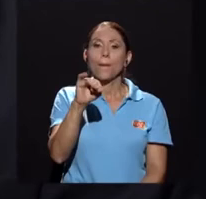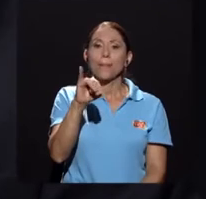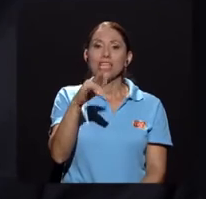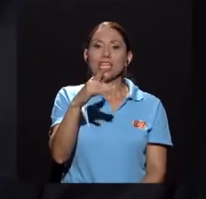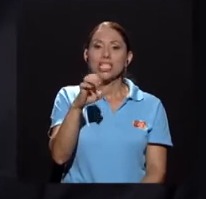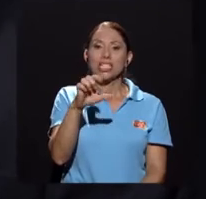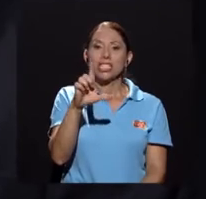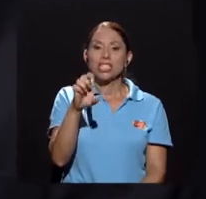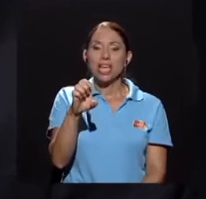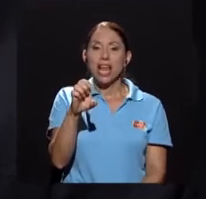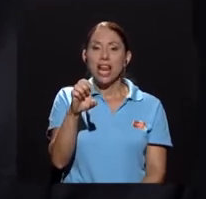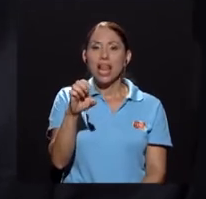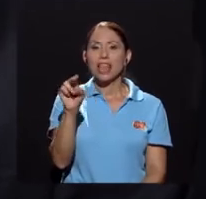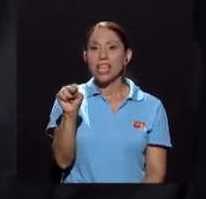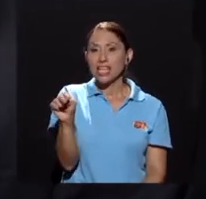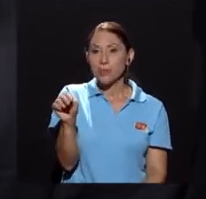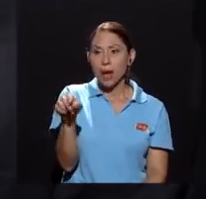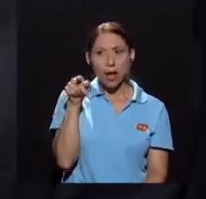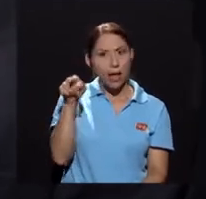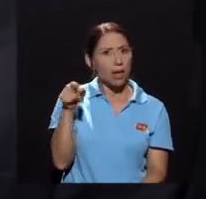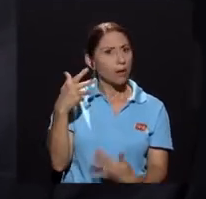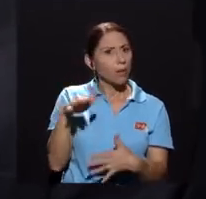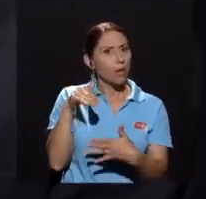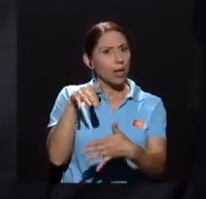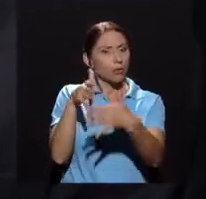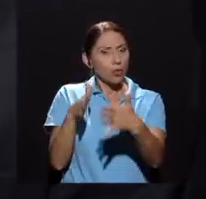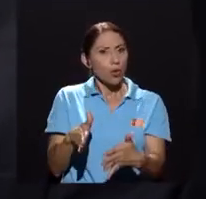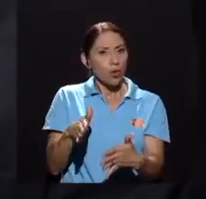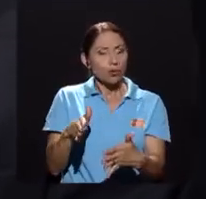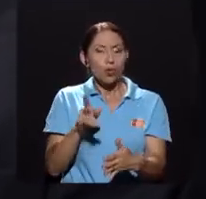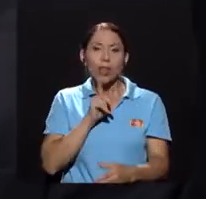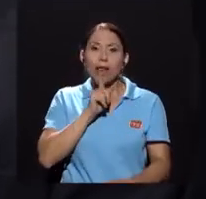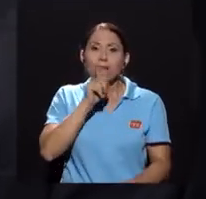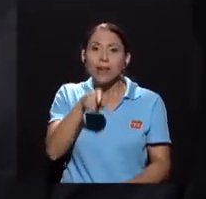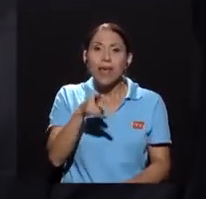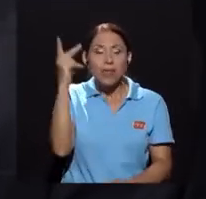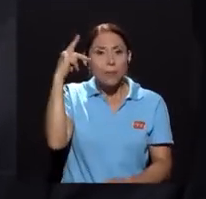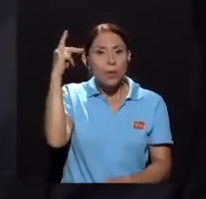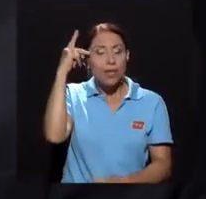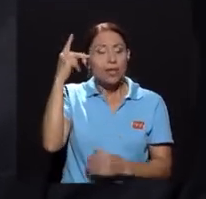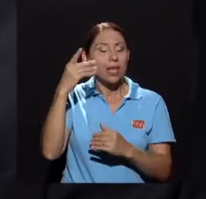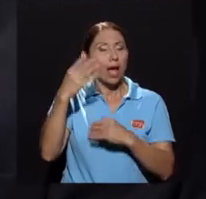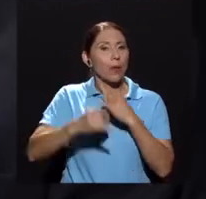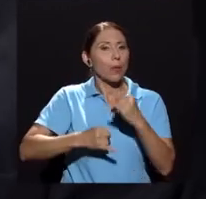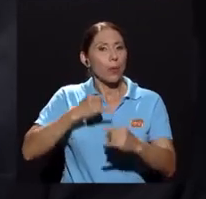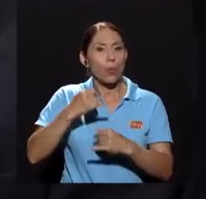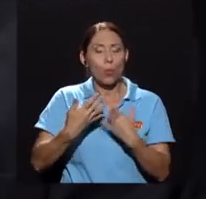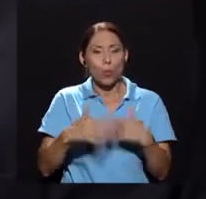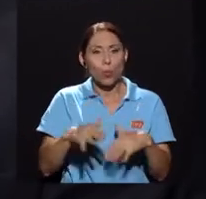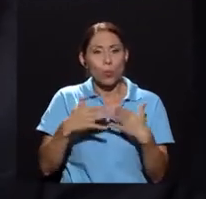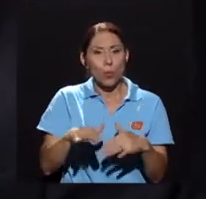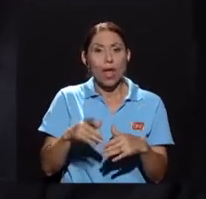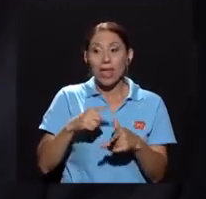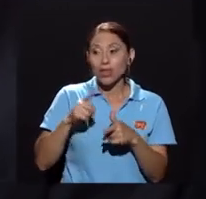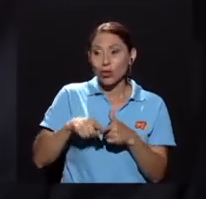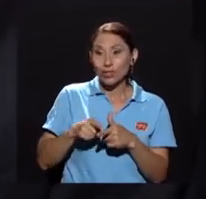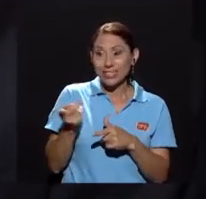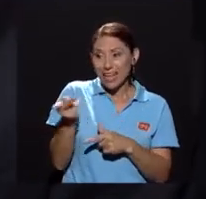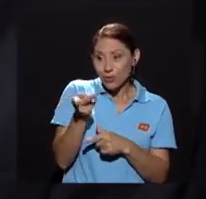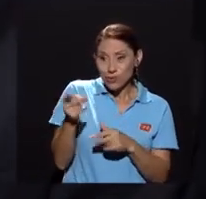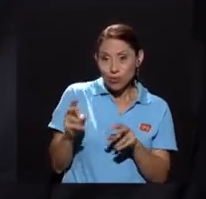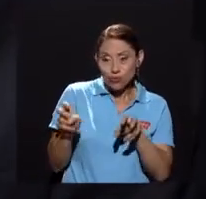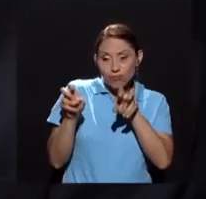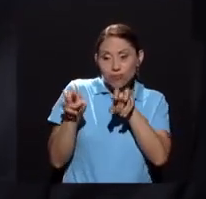estudioso de la realidad y la política internacional extraordinario verdad y entonces se sentaban a analizar documentos y